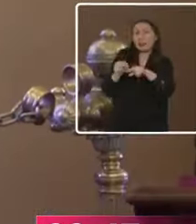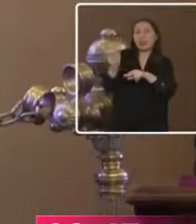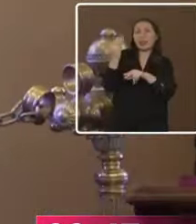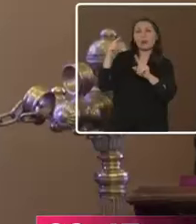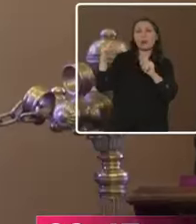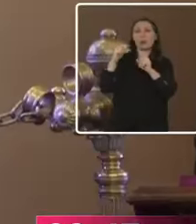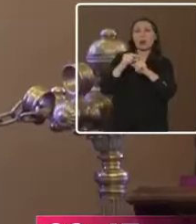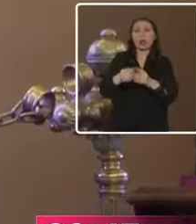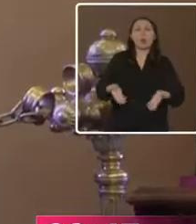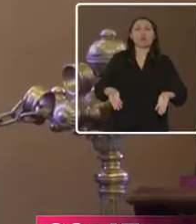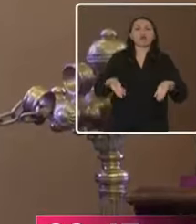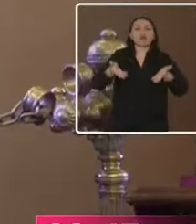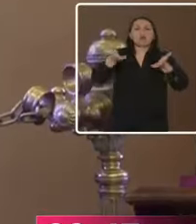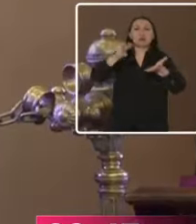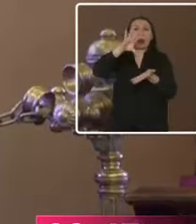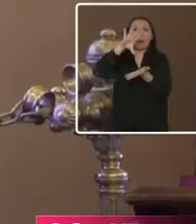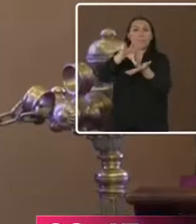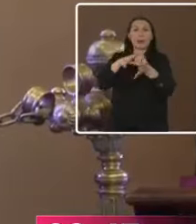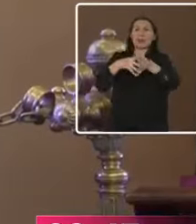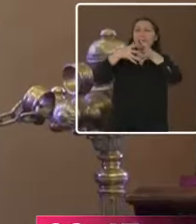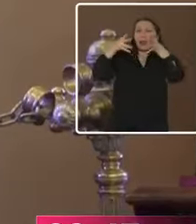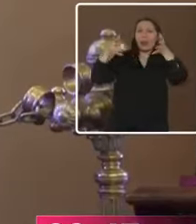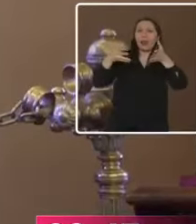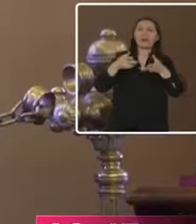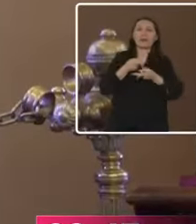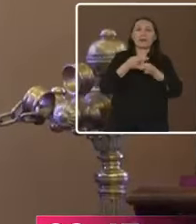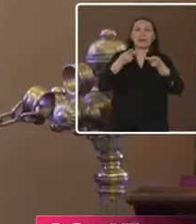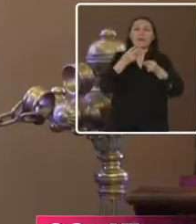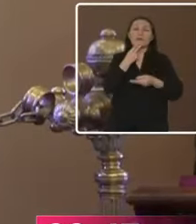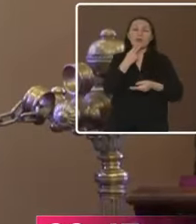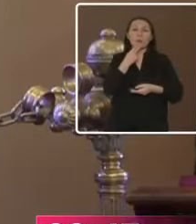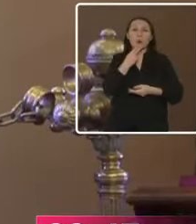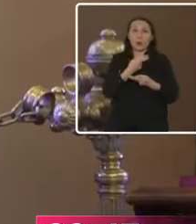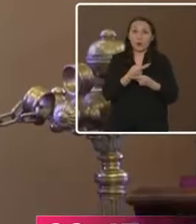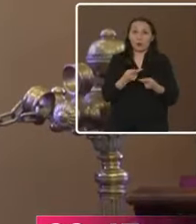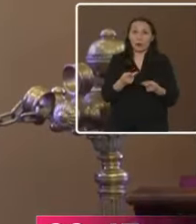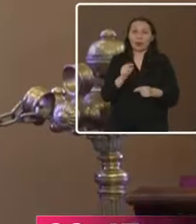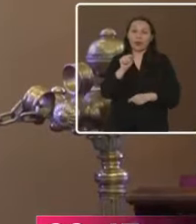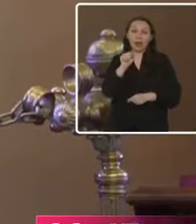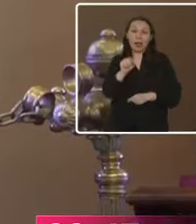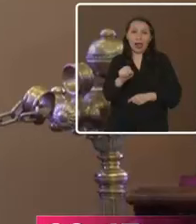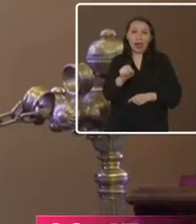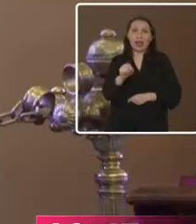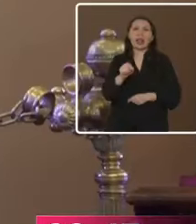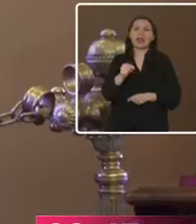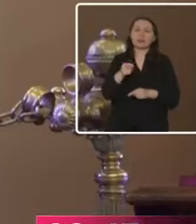que hizo grande nuestro país, hizo grande la vida pública. Ahí se